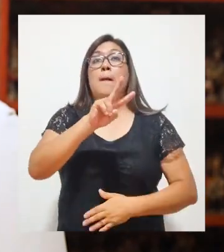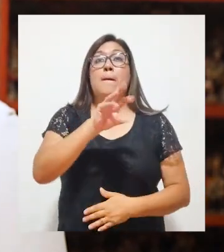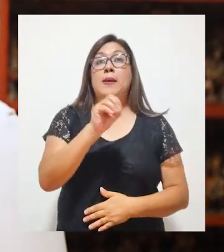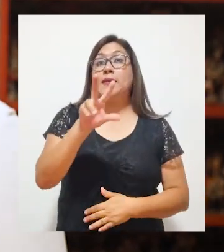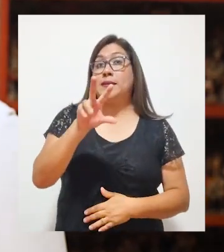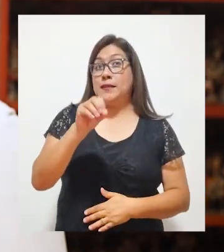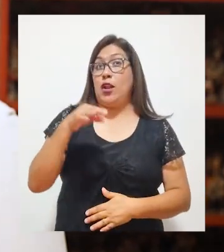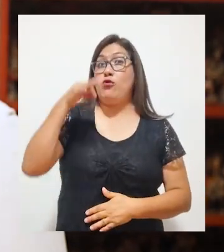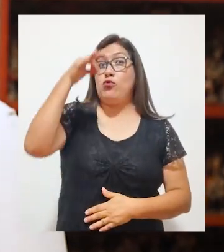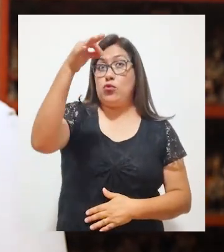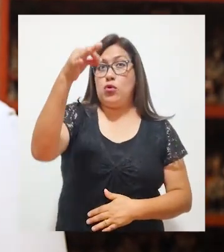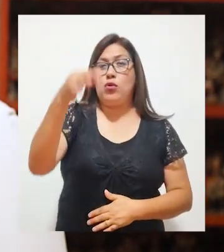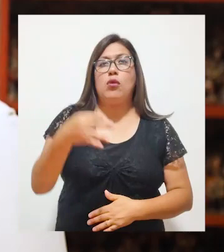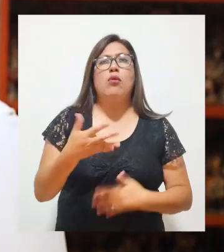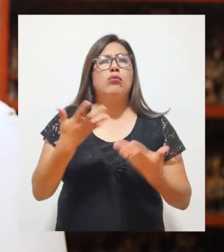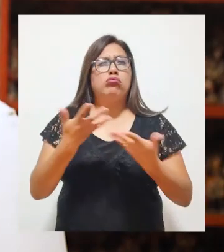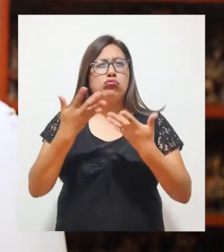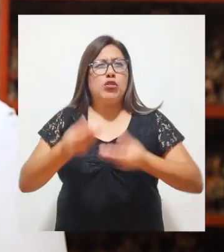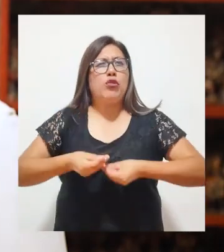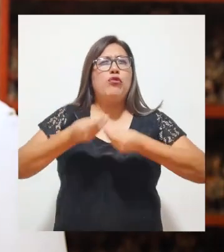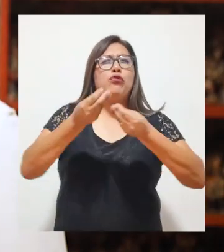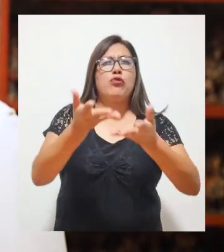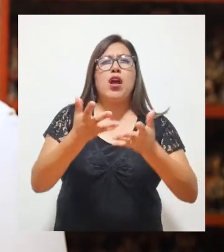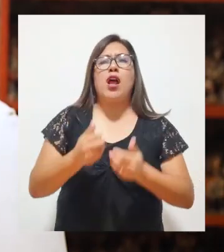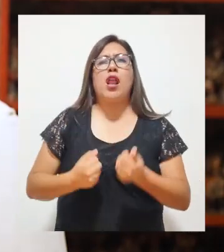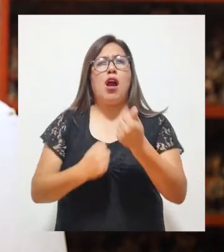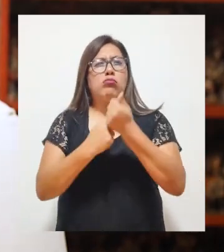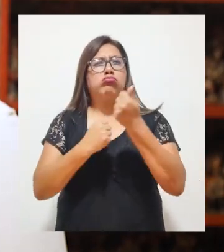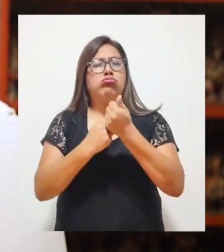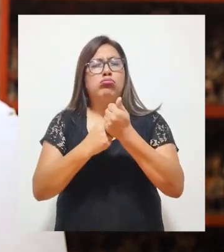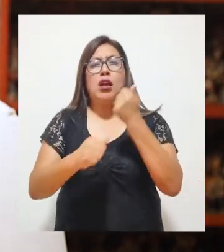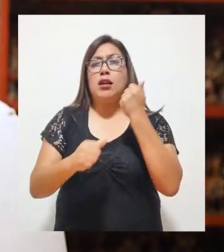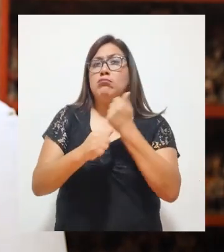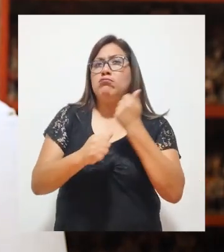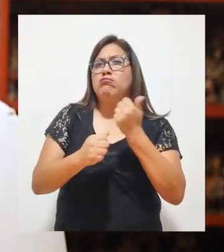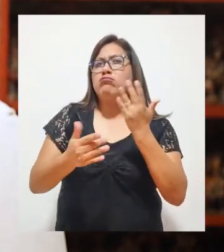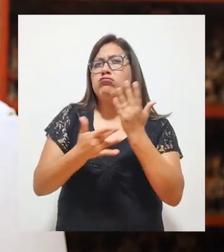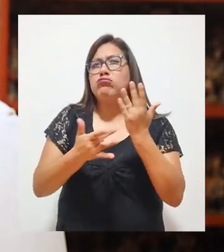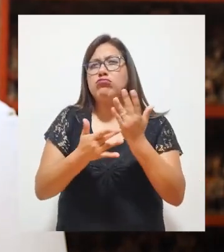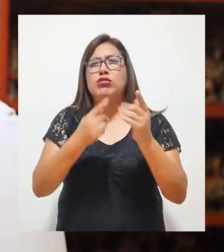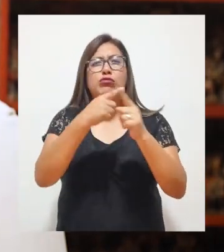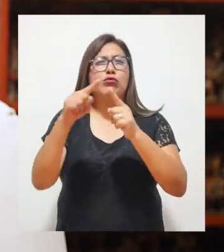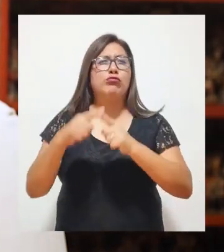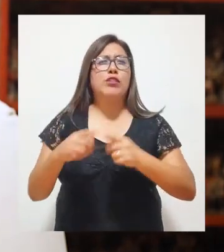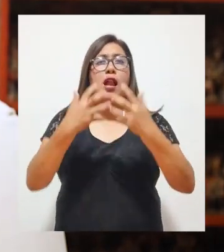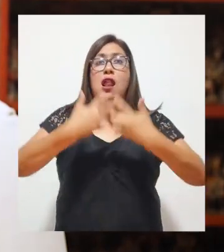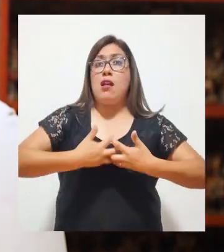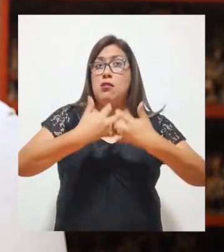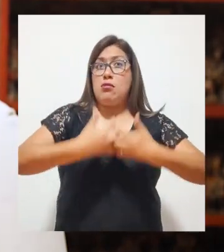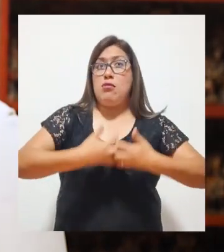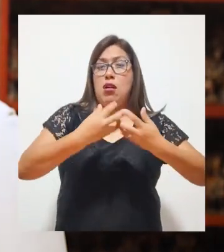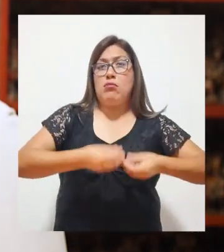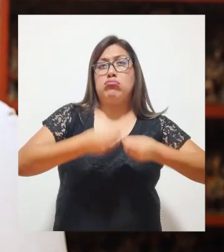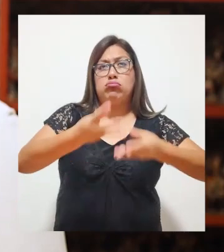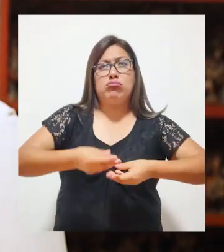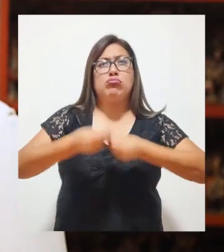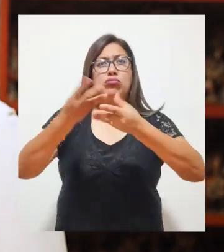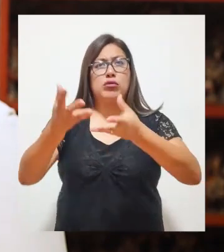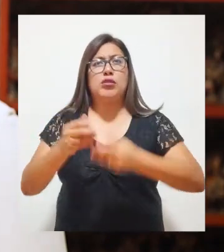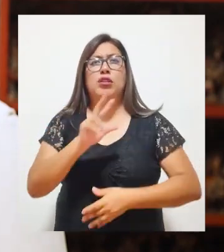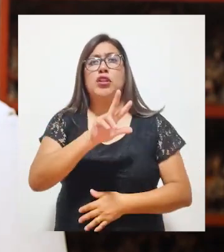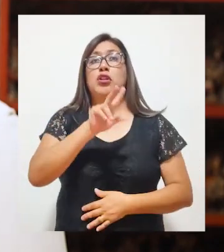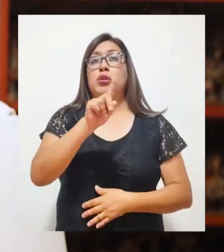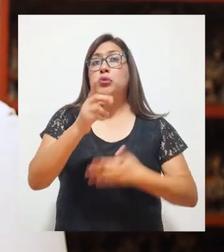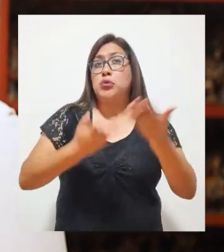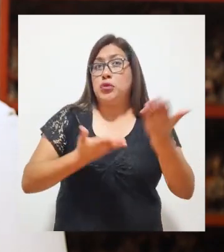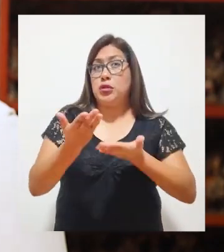al 2030, hemos brindado el acompañamiento y asistencia técnica a las entidades que proveen los